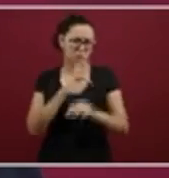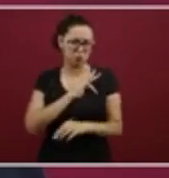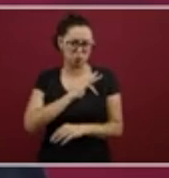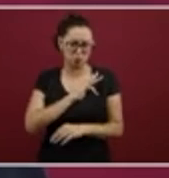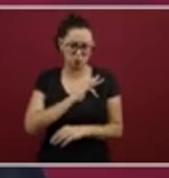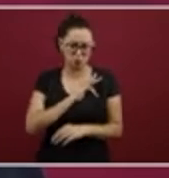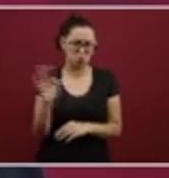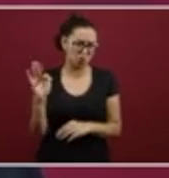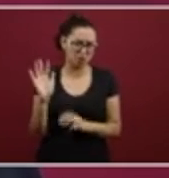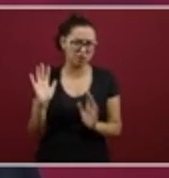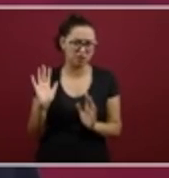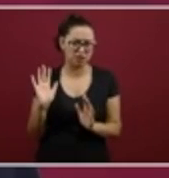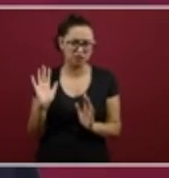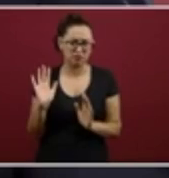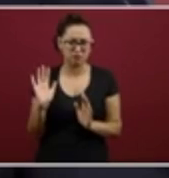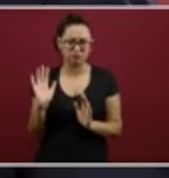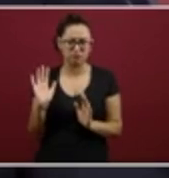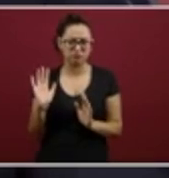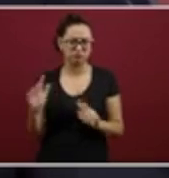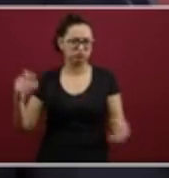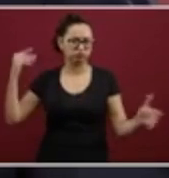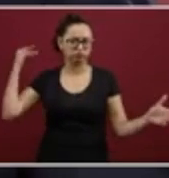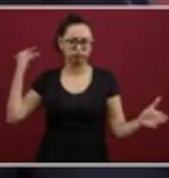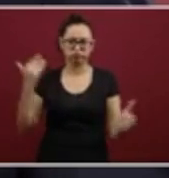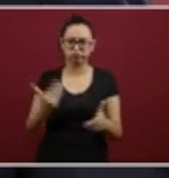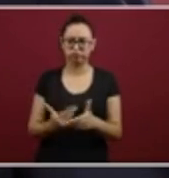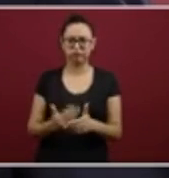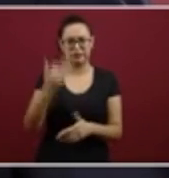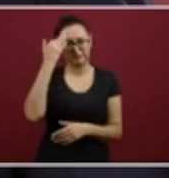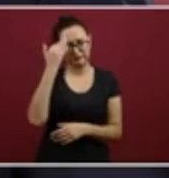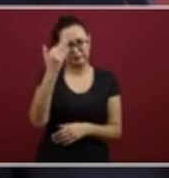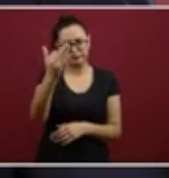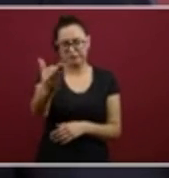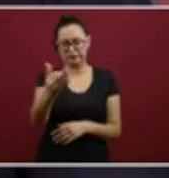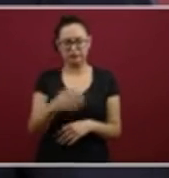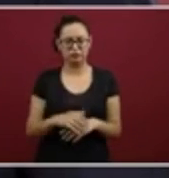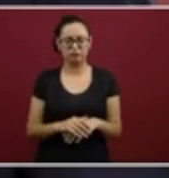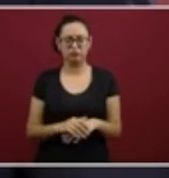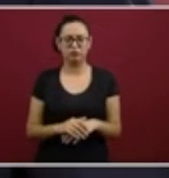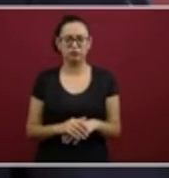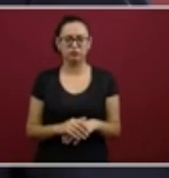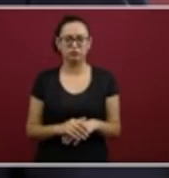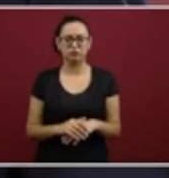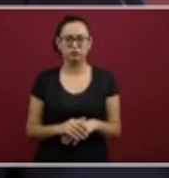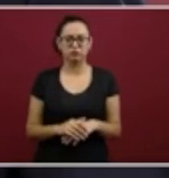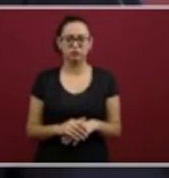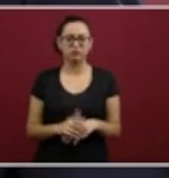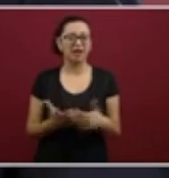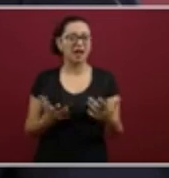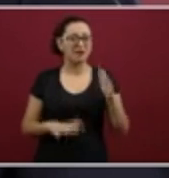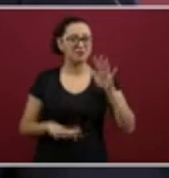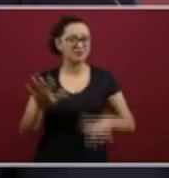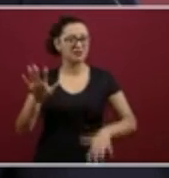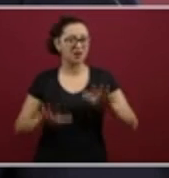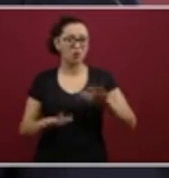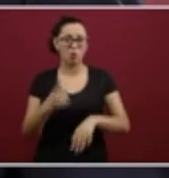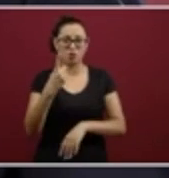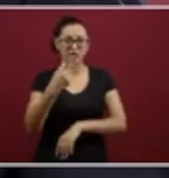ha existido durante mucho tiempo. Hay familias